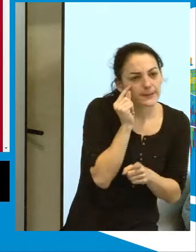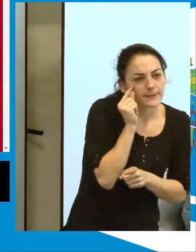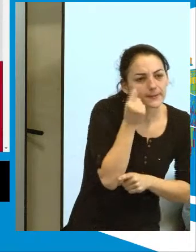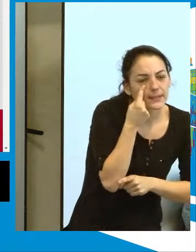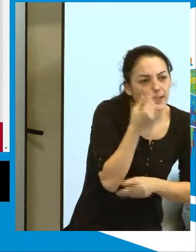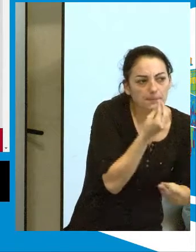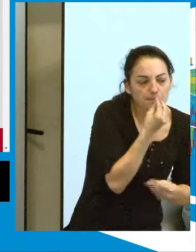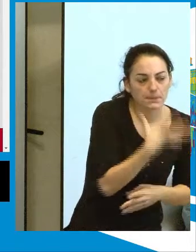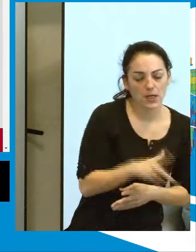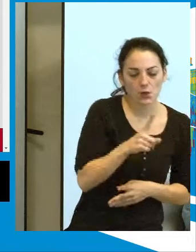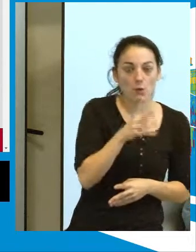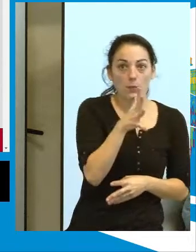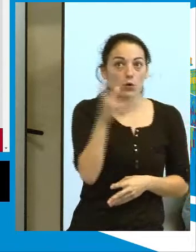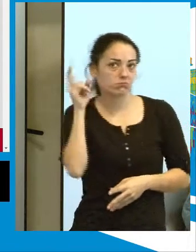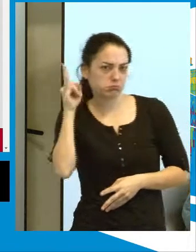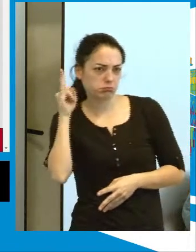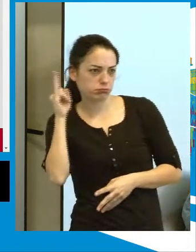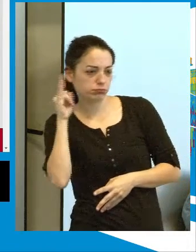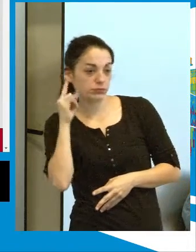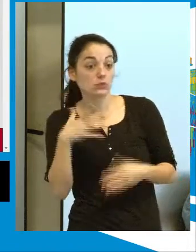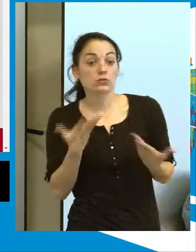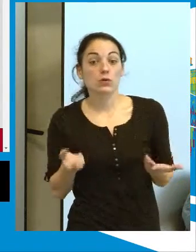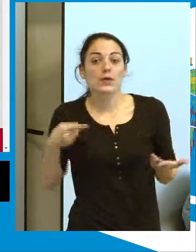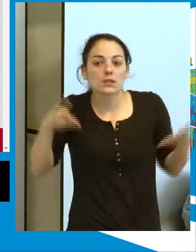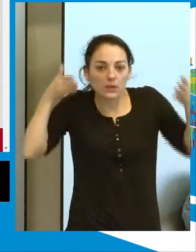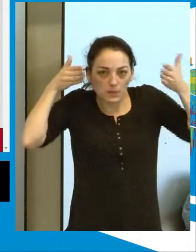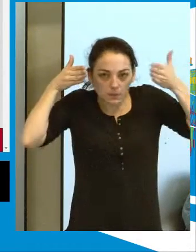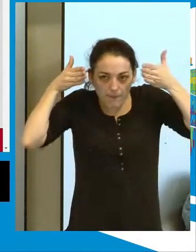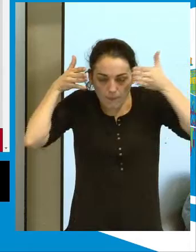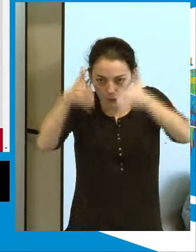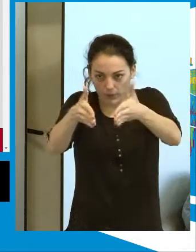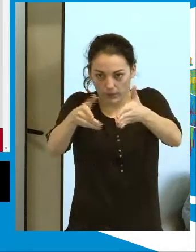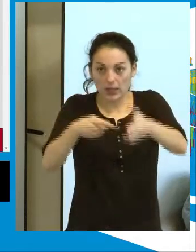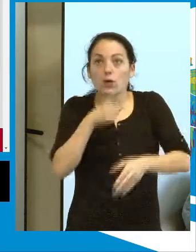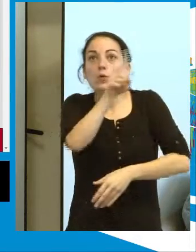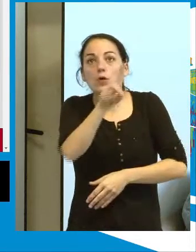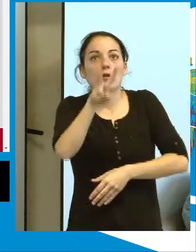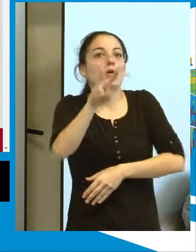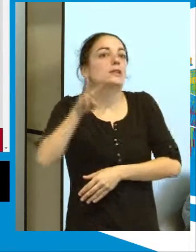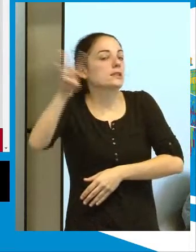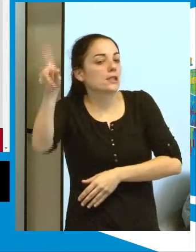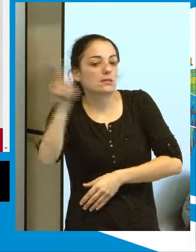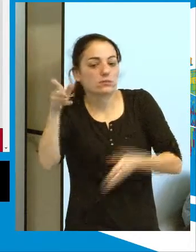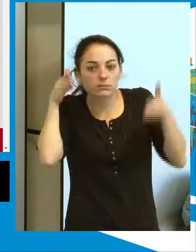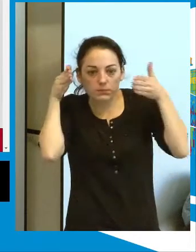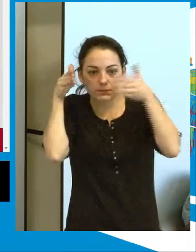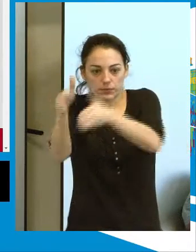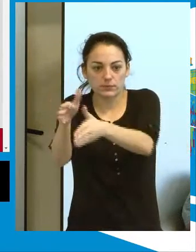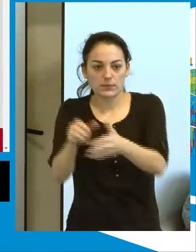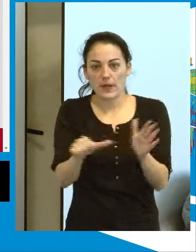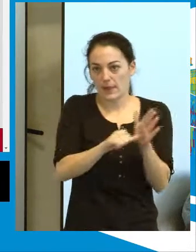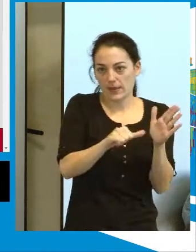bien, porque puede haber ruido de fondo, nos va a hacer siempre una aproximación. Nos va a decir, pues has dicho el 2, has dicho el 3, o has dicho reproducir, o has dicho pausar,